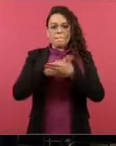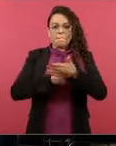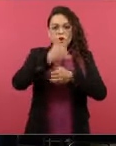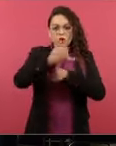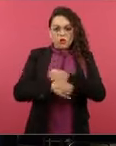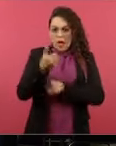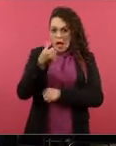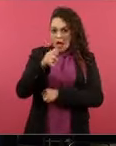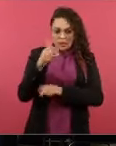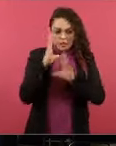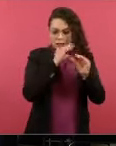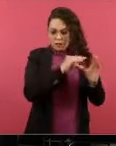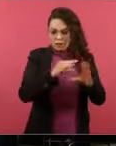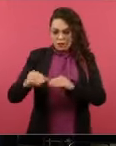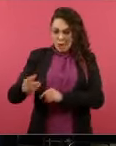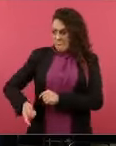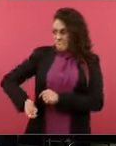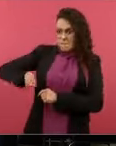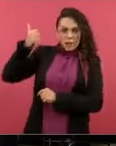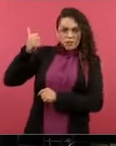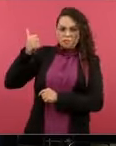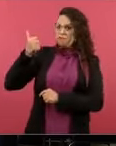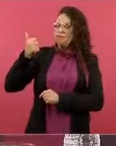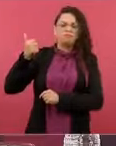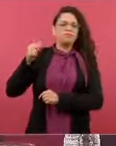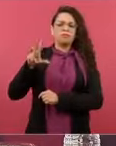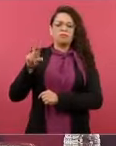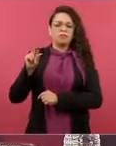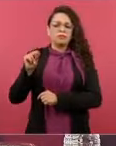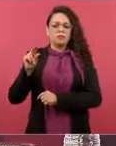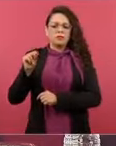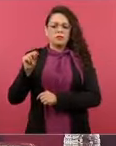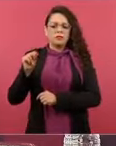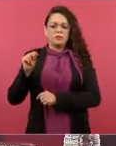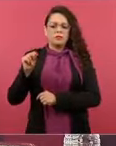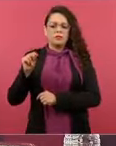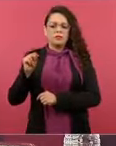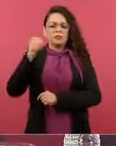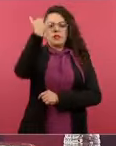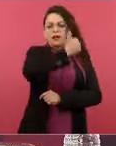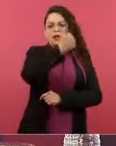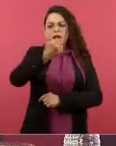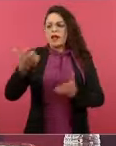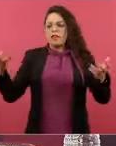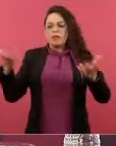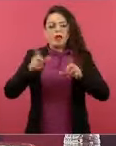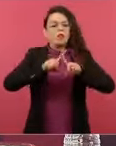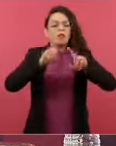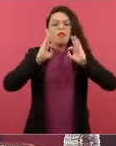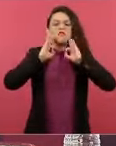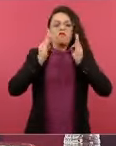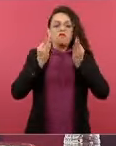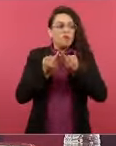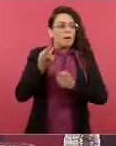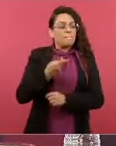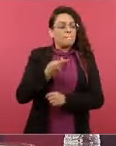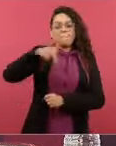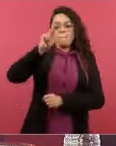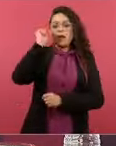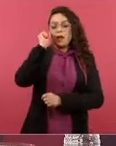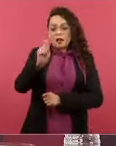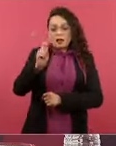como decía la maestra Navaría, a veces los haces escondiditas, los haces de otra manera, pero hay una formación del